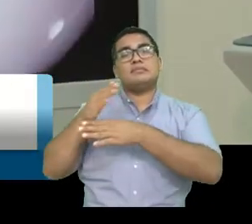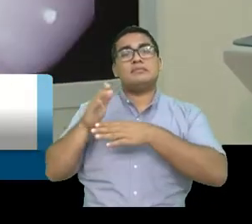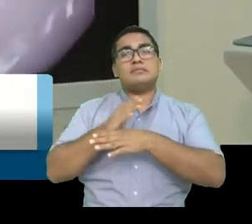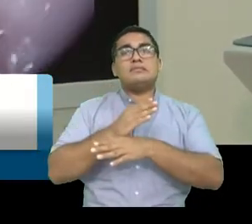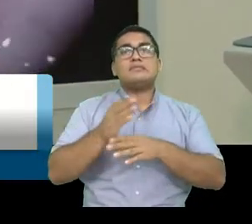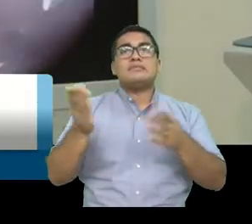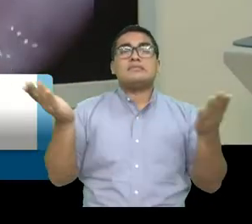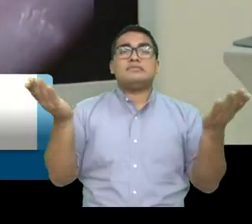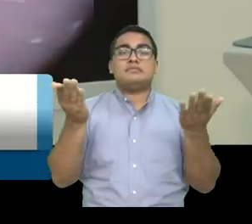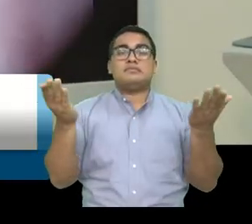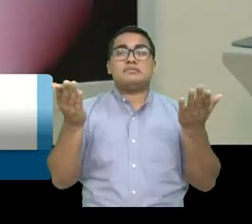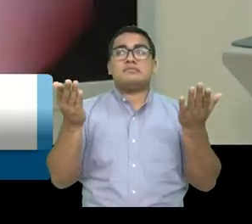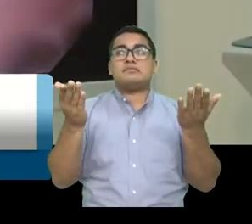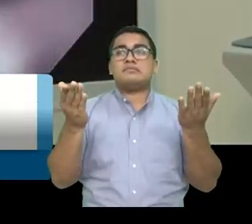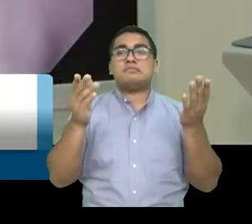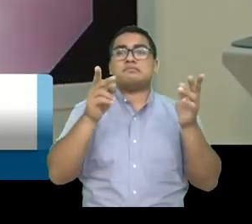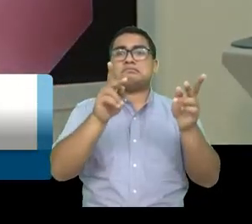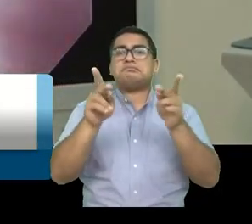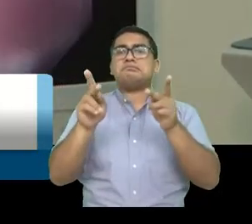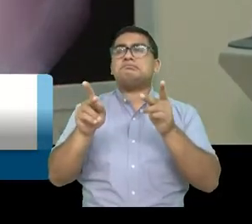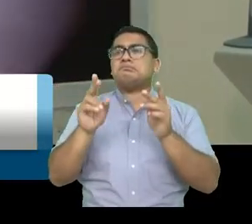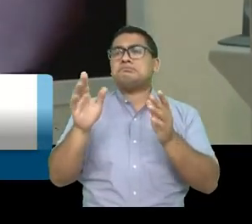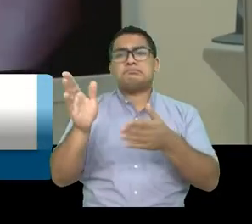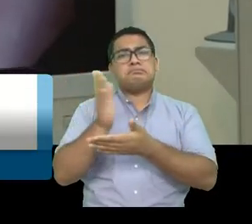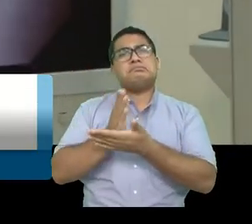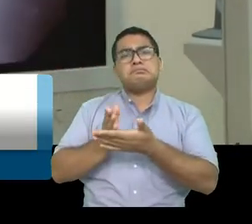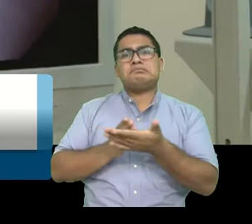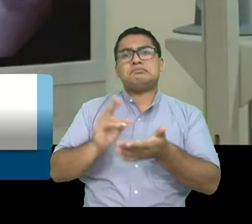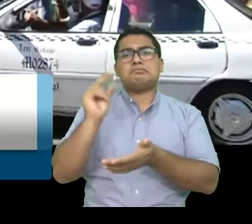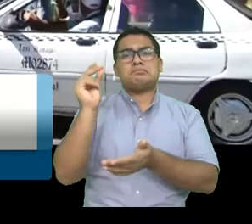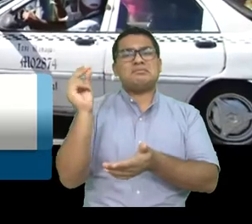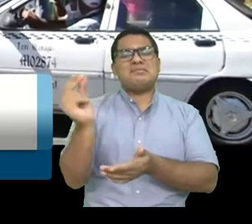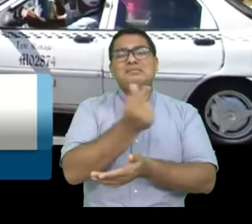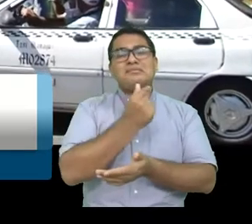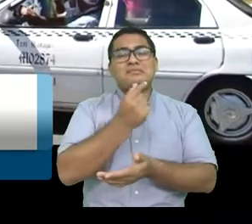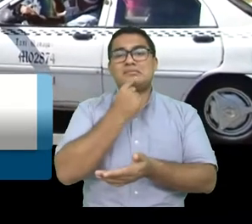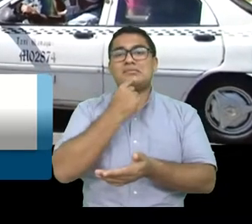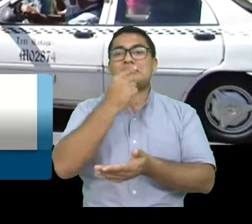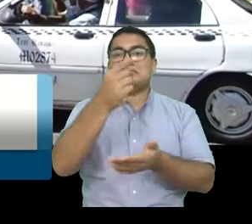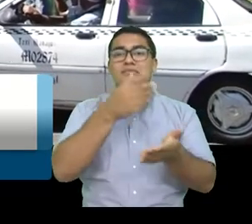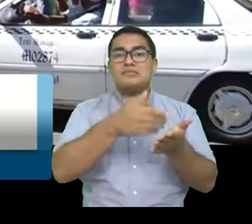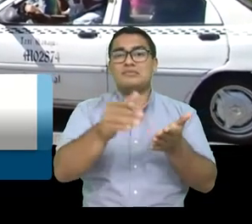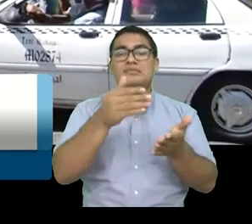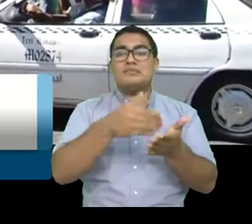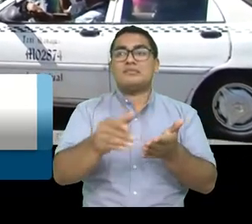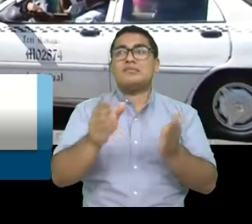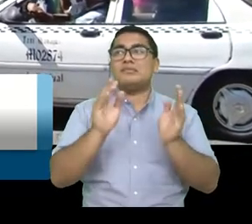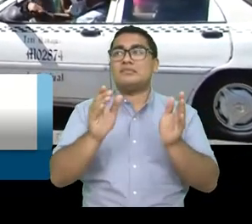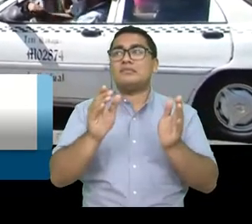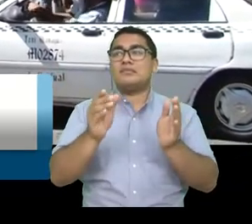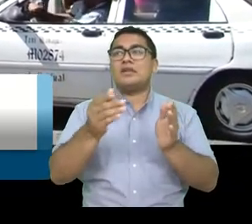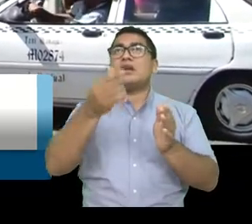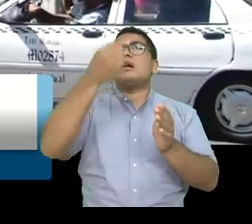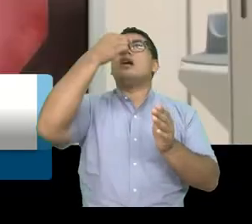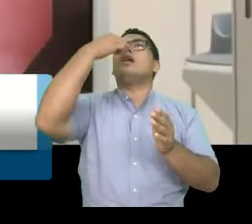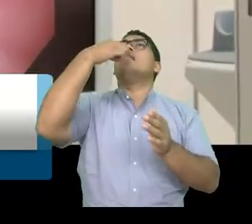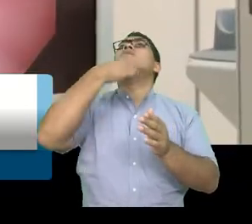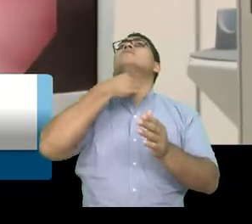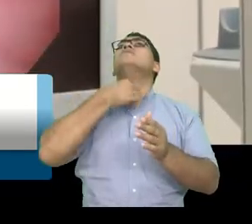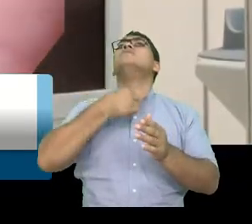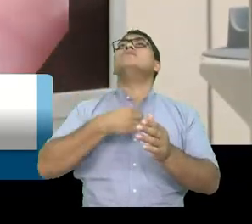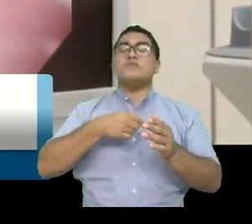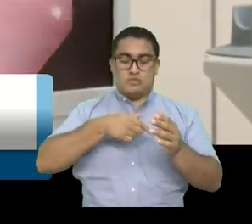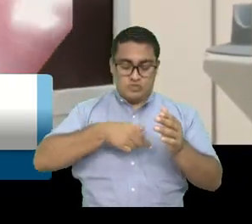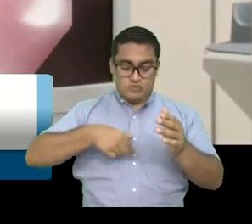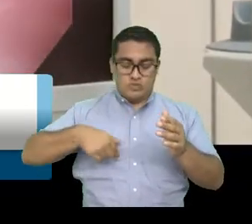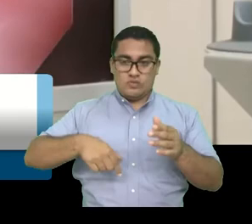Mientras tanto, a veces pues realmente es rápido, es algún procedimiento sencillo, el cual se introduce y todo que